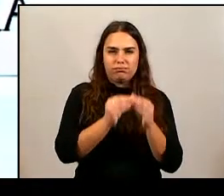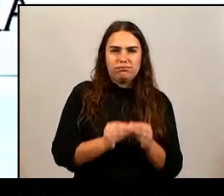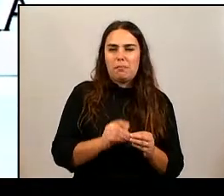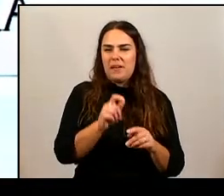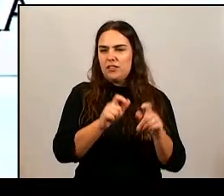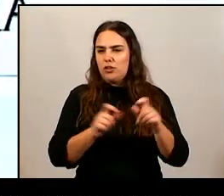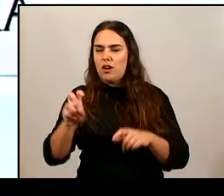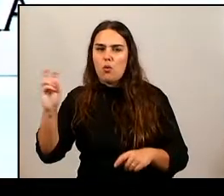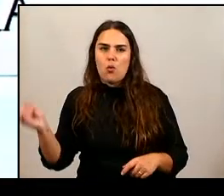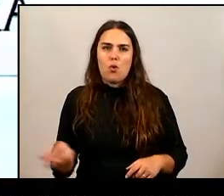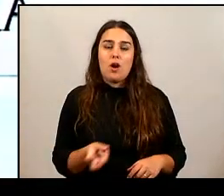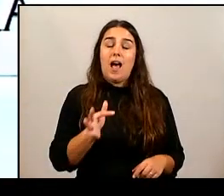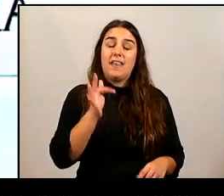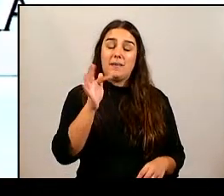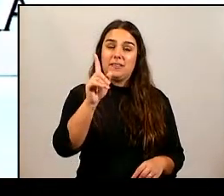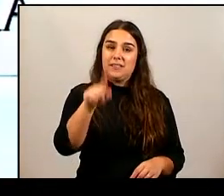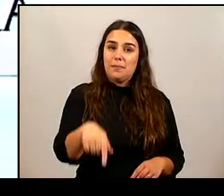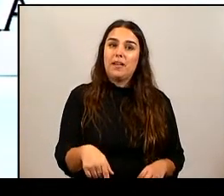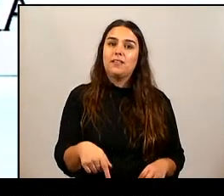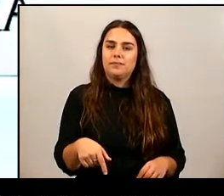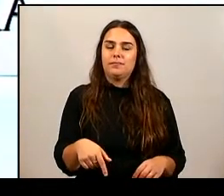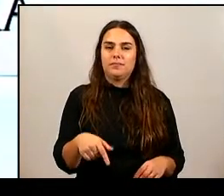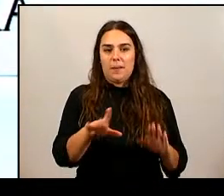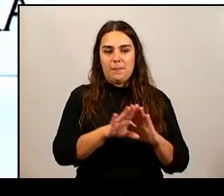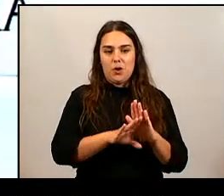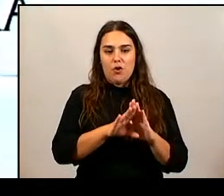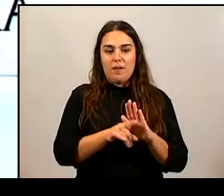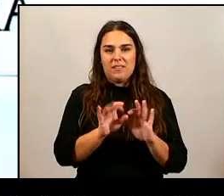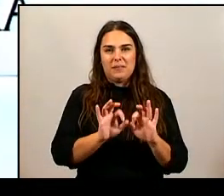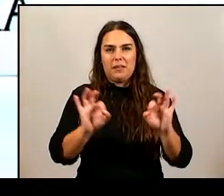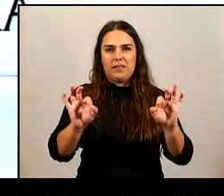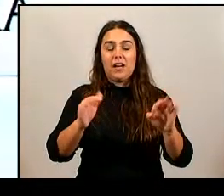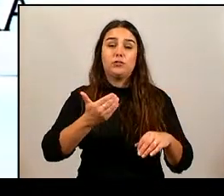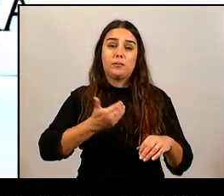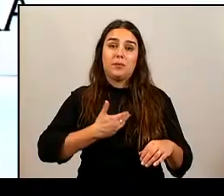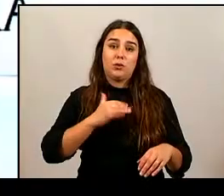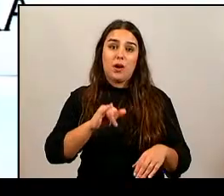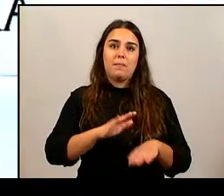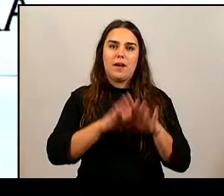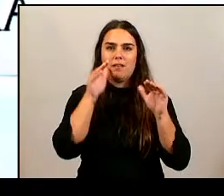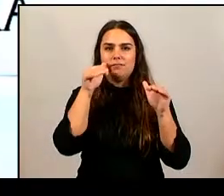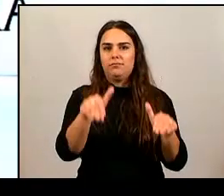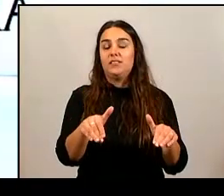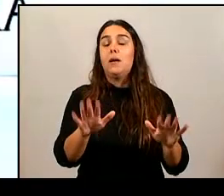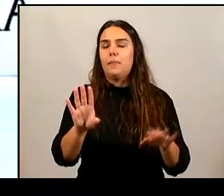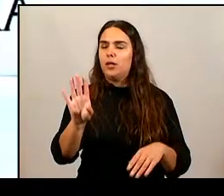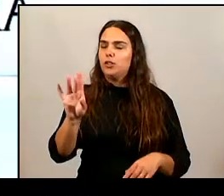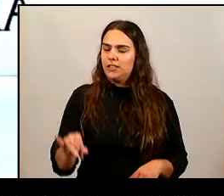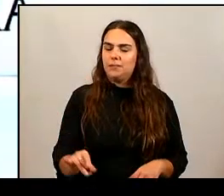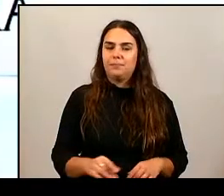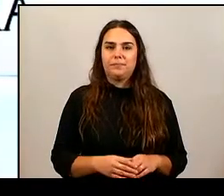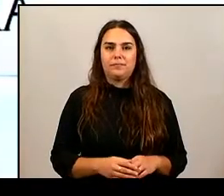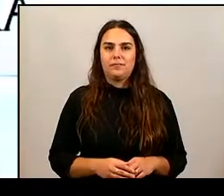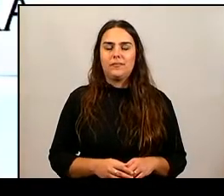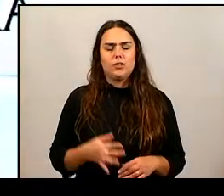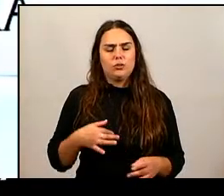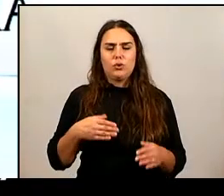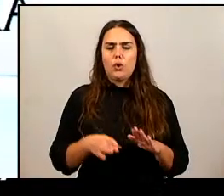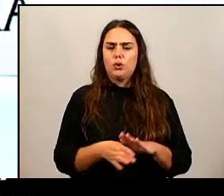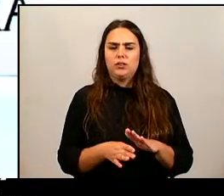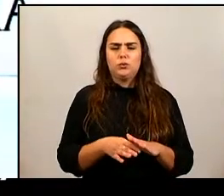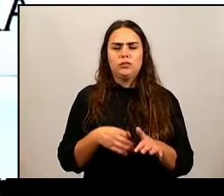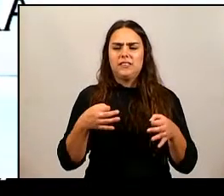etcétera. Además del programa que tiene específico el Ayuntamiento para esa cueva. Pero sí, y estamos continuamente,